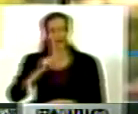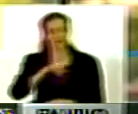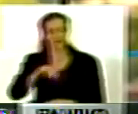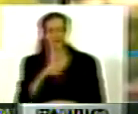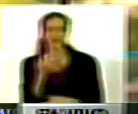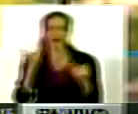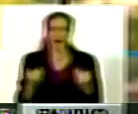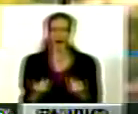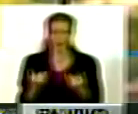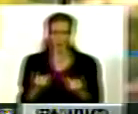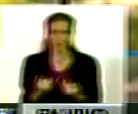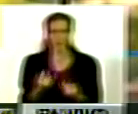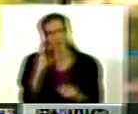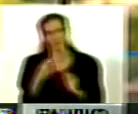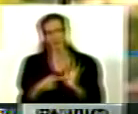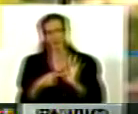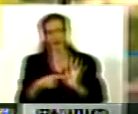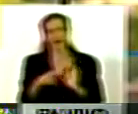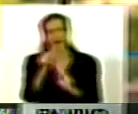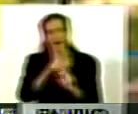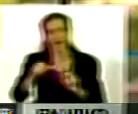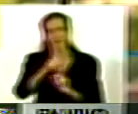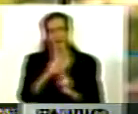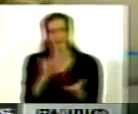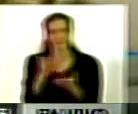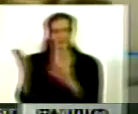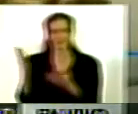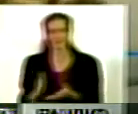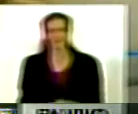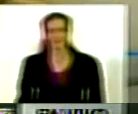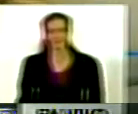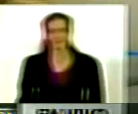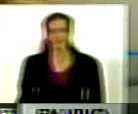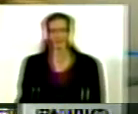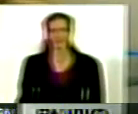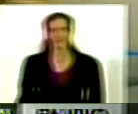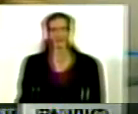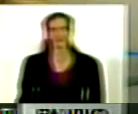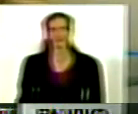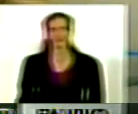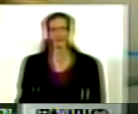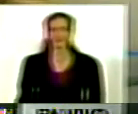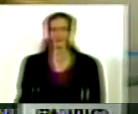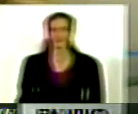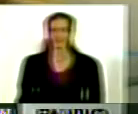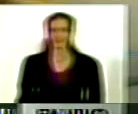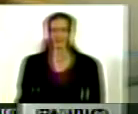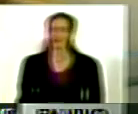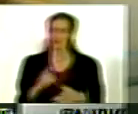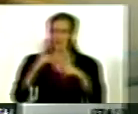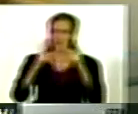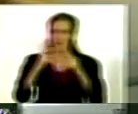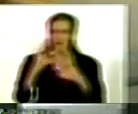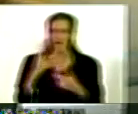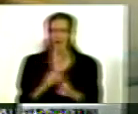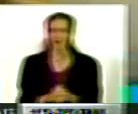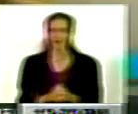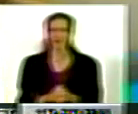nosotros de inmediato vamos a dejarlo con el ambiente de la cabina. Conoce en el mundo, ¿verdad?